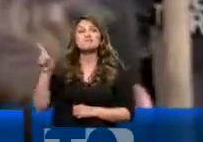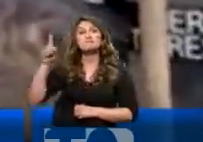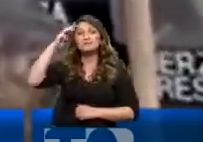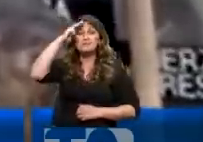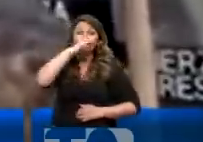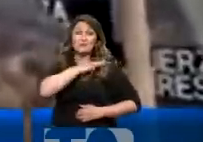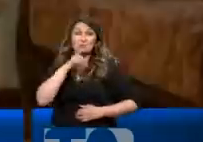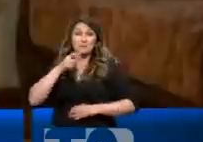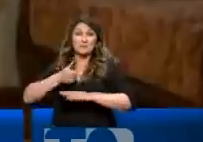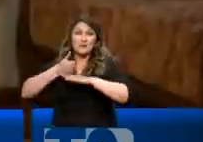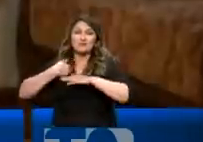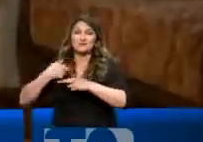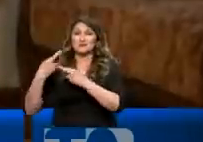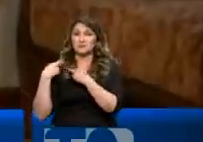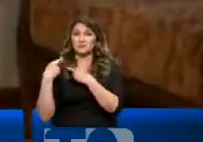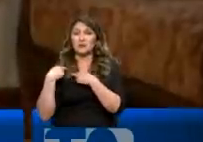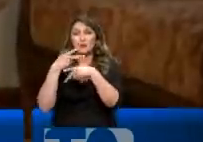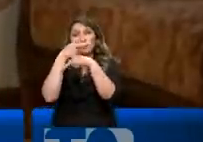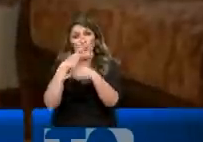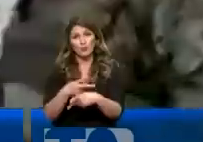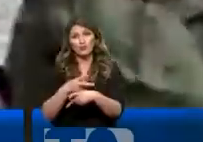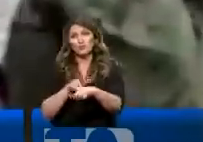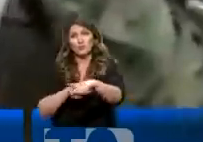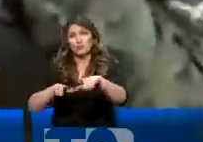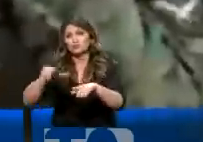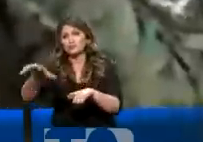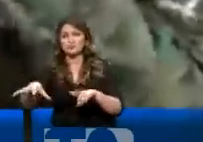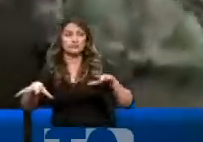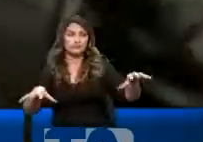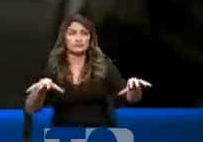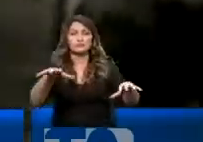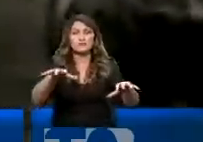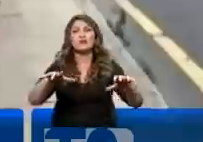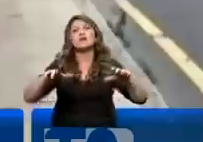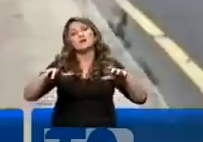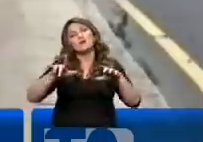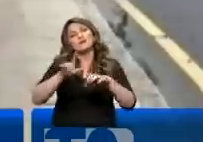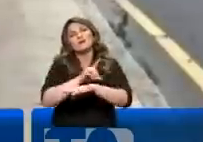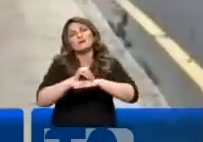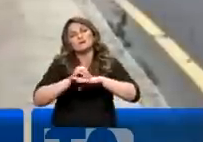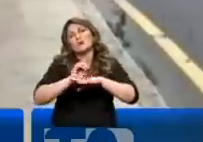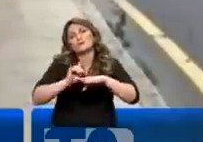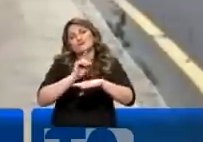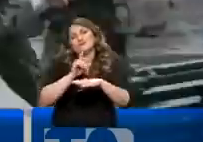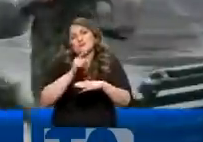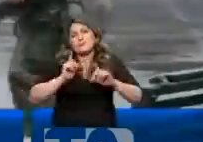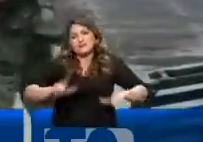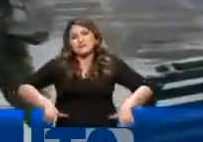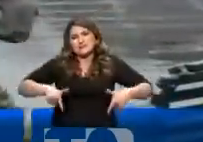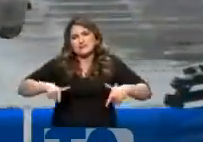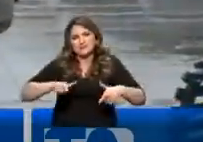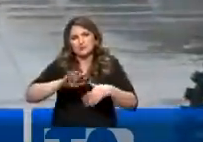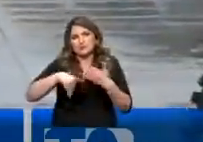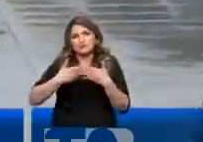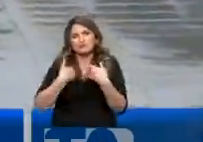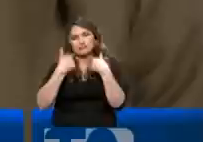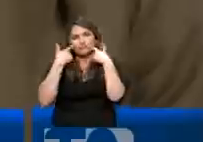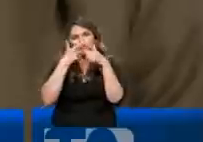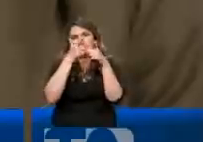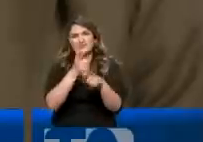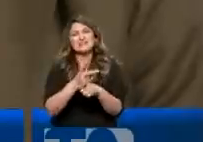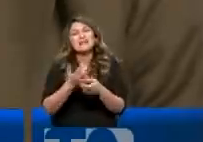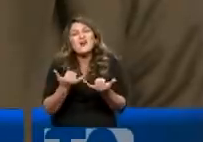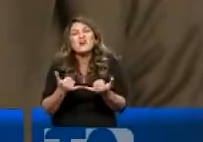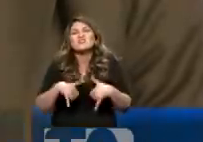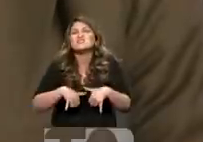áreas estratégicas. Entiende que son momentos difíciles y también para la fuerza militar quedan aprendizajes y tareas pendientes.